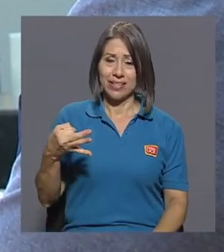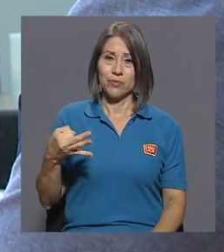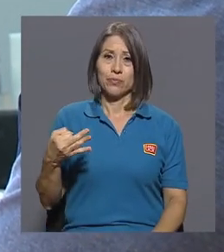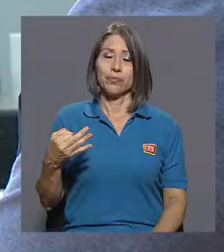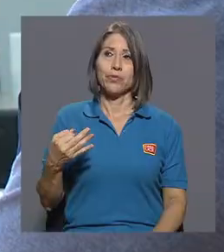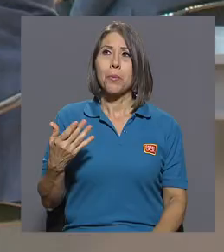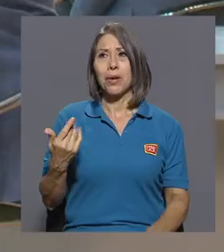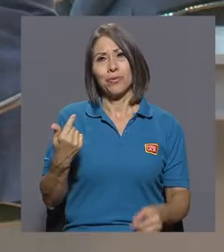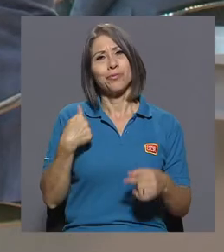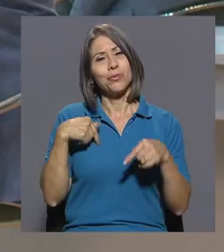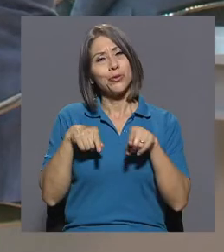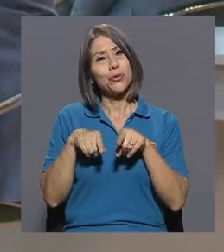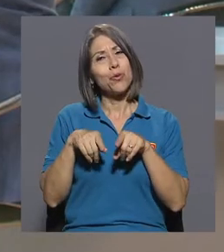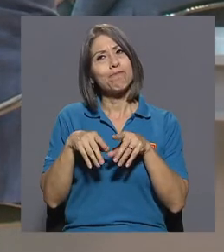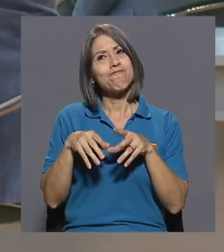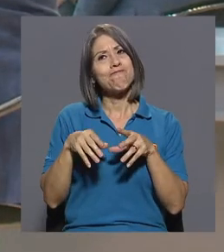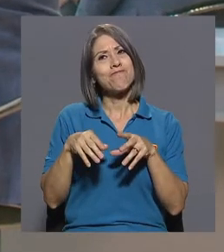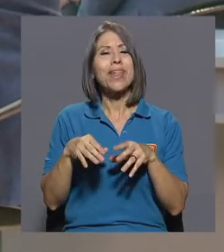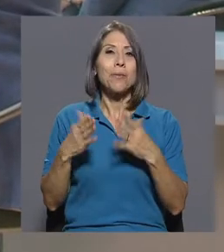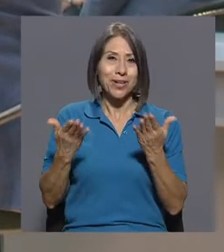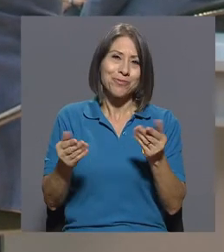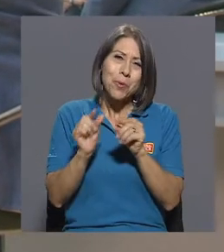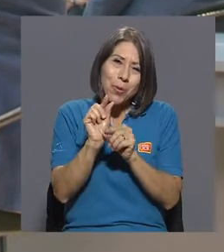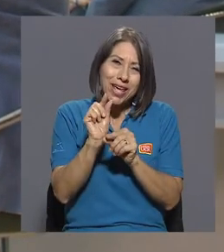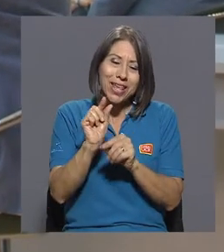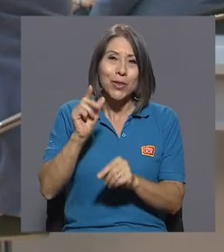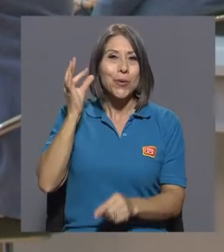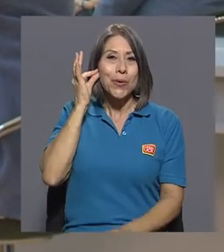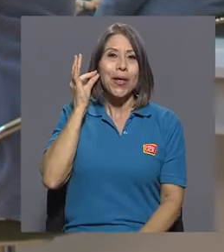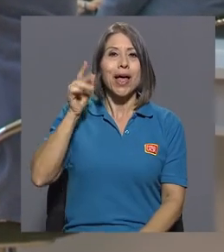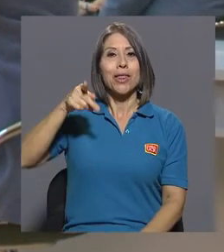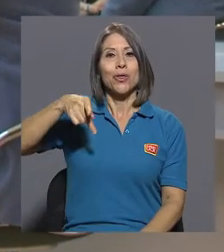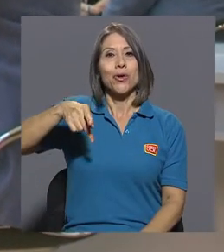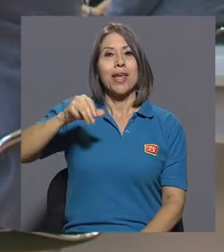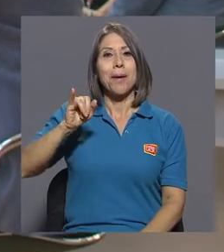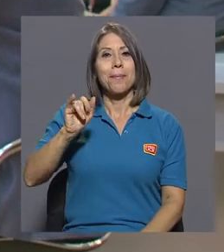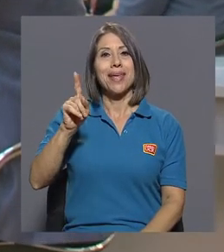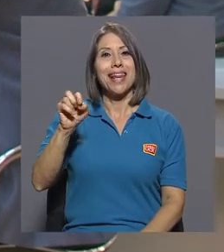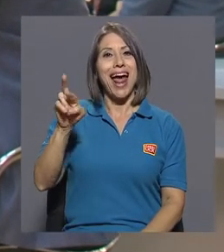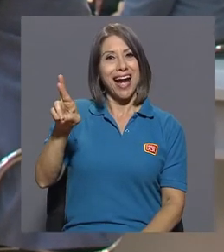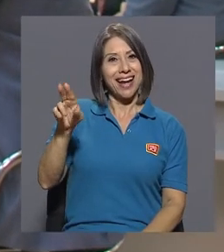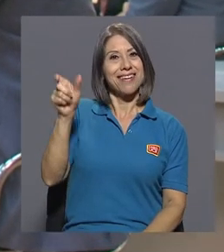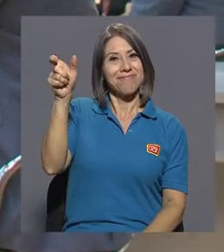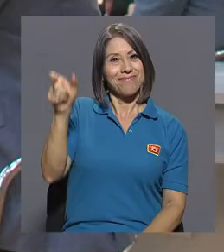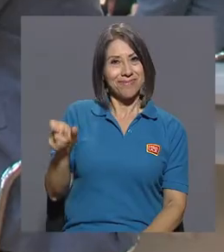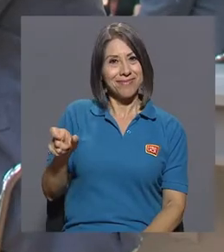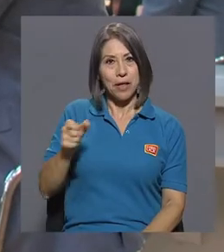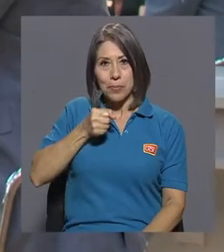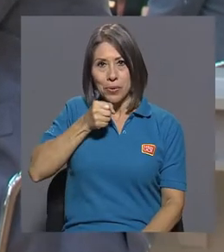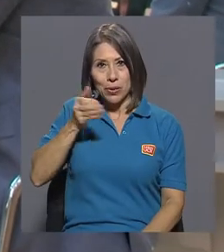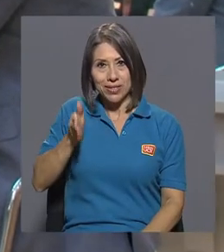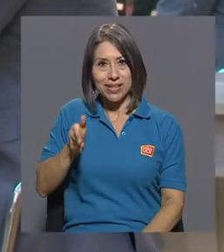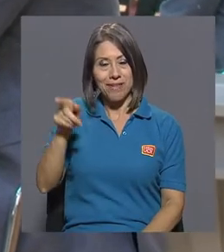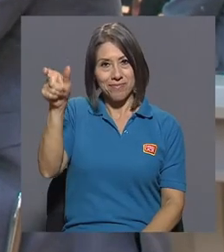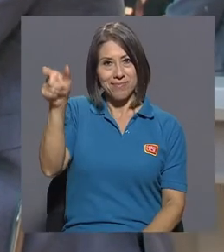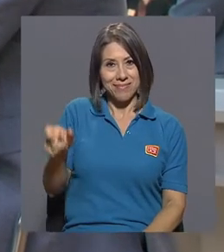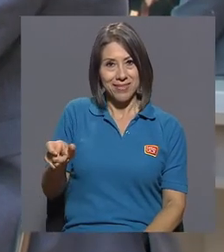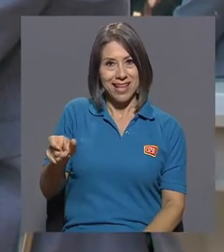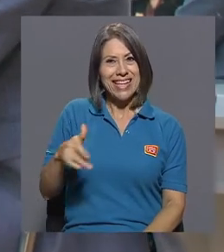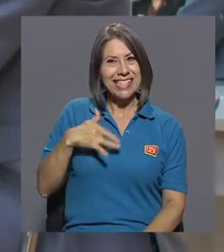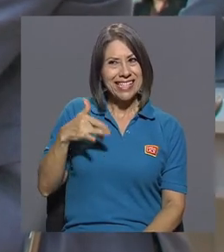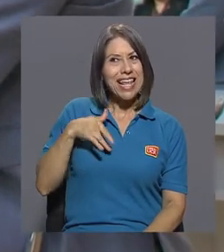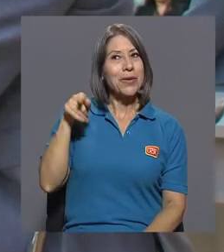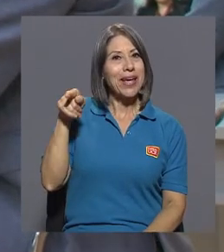poquito, doña Pilar tiene un poco de, siento en el que mi familia comencemos a conversar y